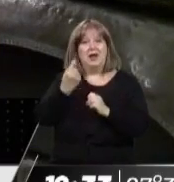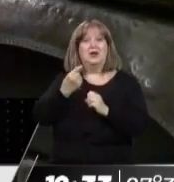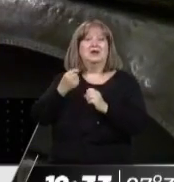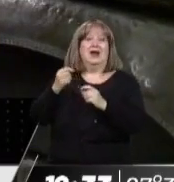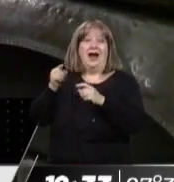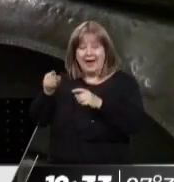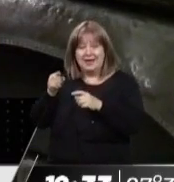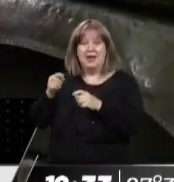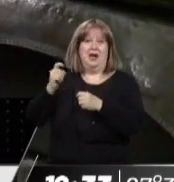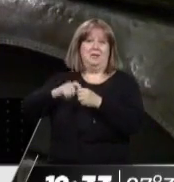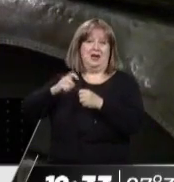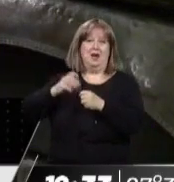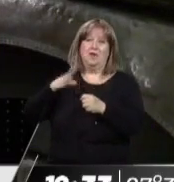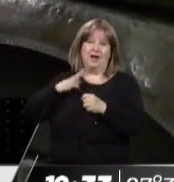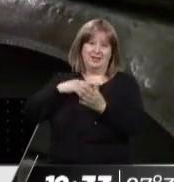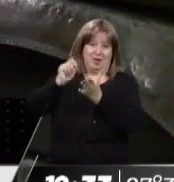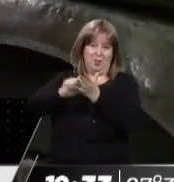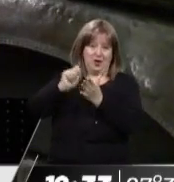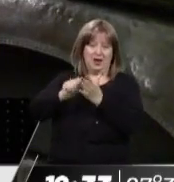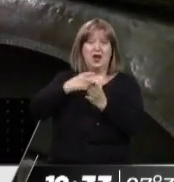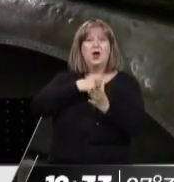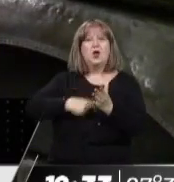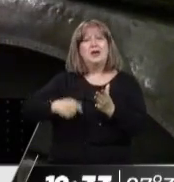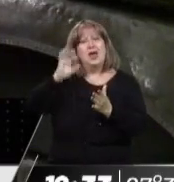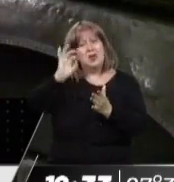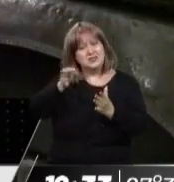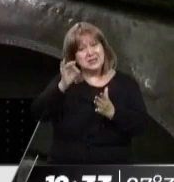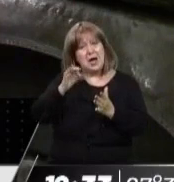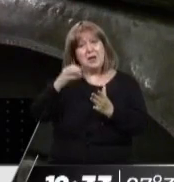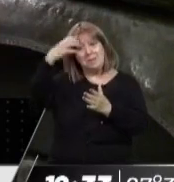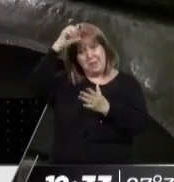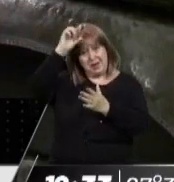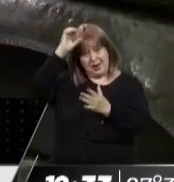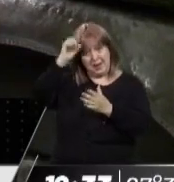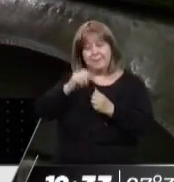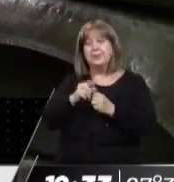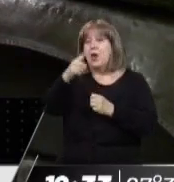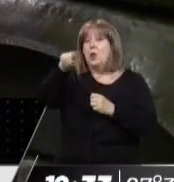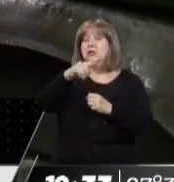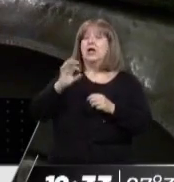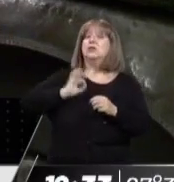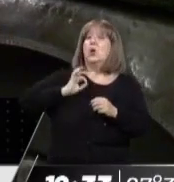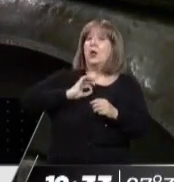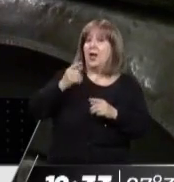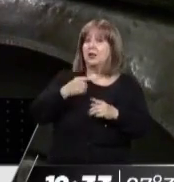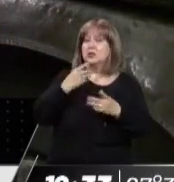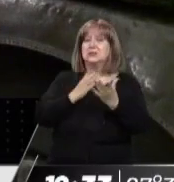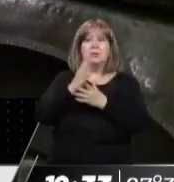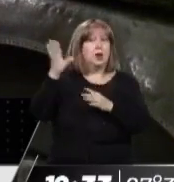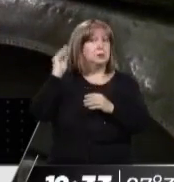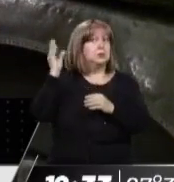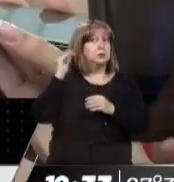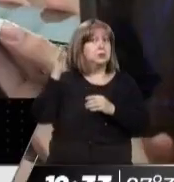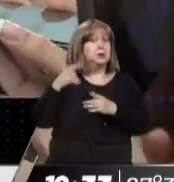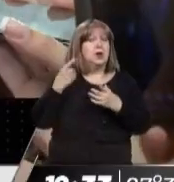vocación territorial y social, y en realidad el gobernador sabe que necesita de minería. Miren, Ustedes todos los años, los medios de comunicación, escuchan que